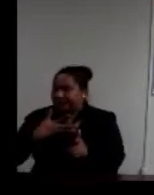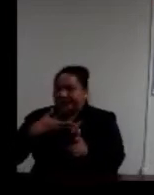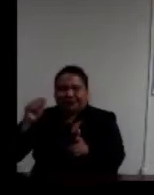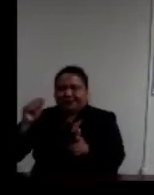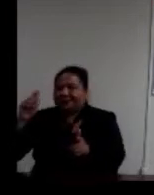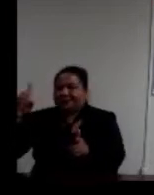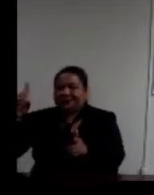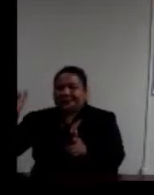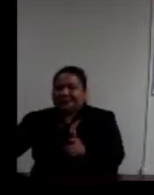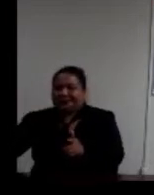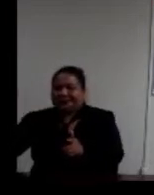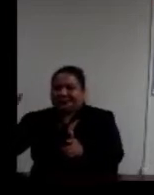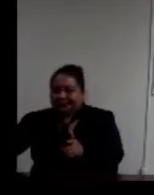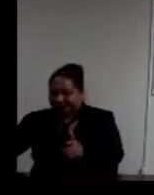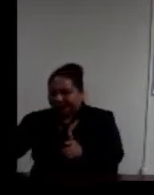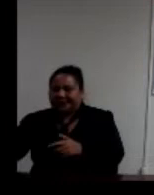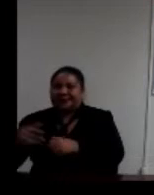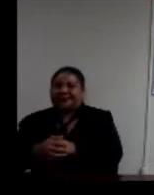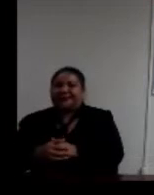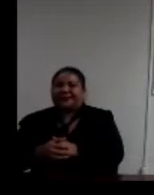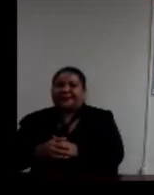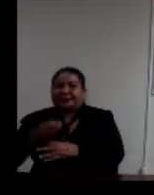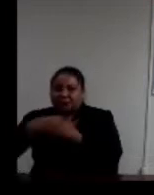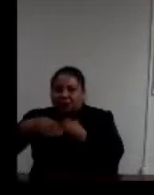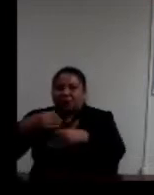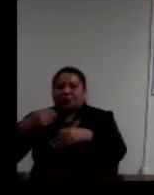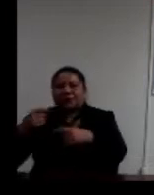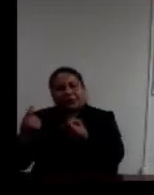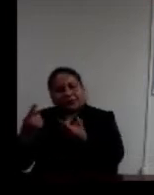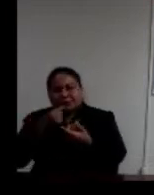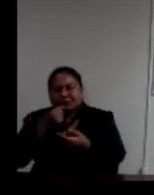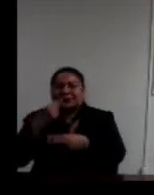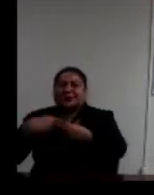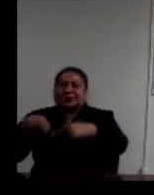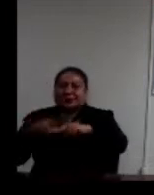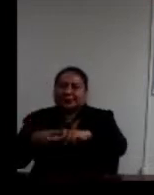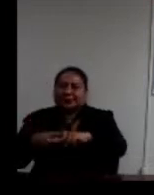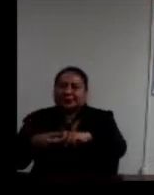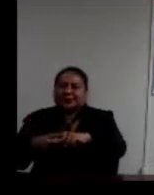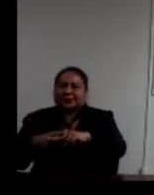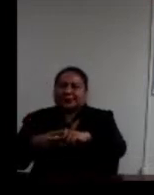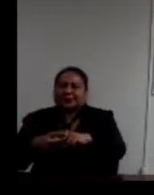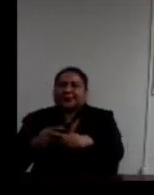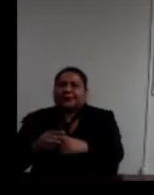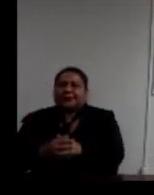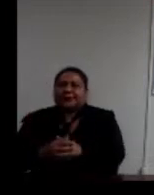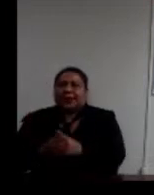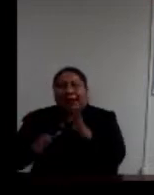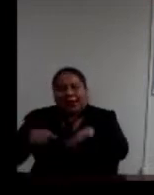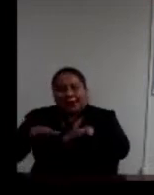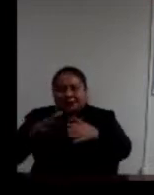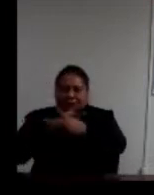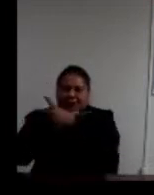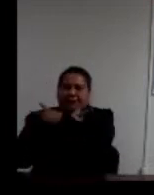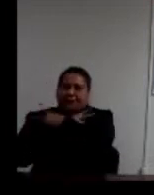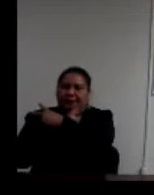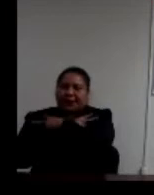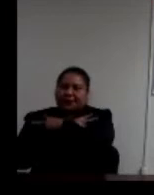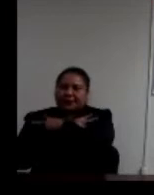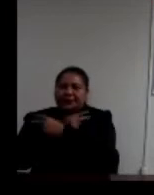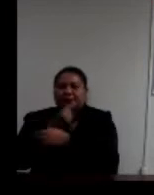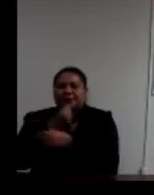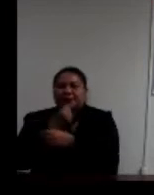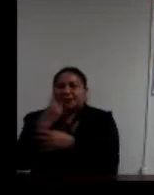un momento en que todos se van a aceptar, todo el mundo, así como cuando estamos en periodo de vacaciones y regresamos, no me dejan mentir,